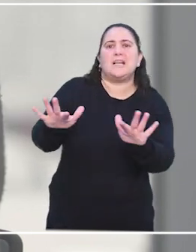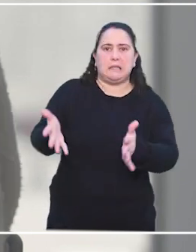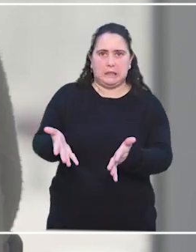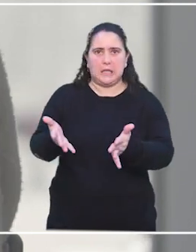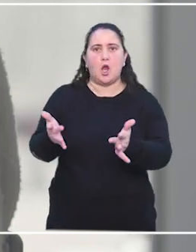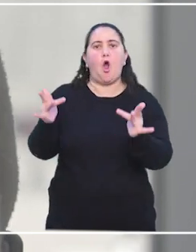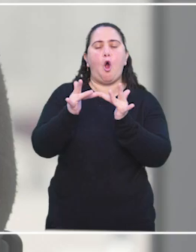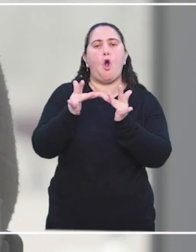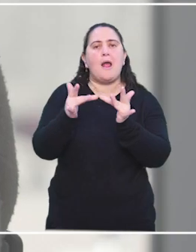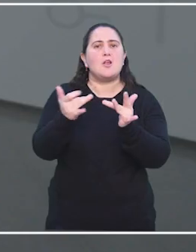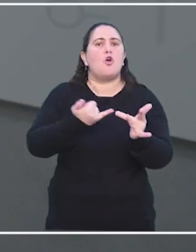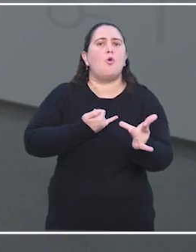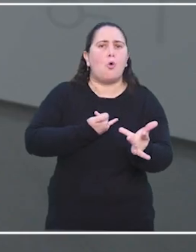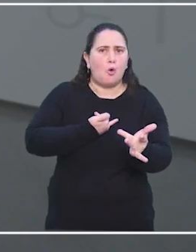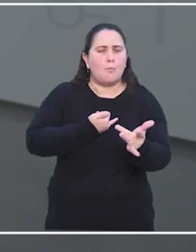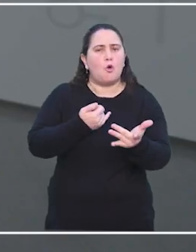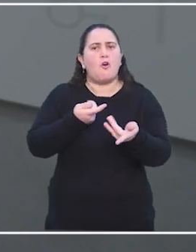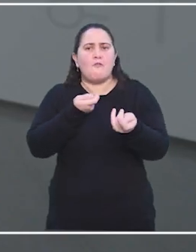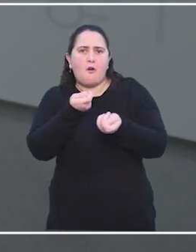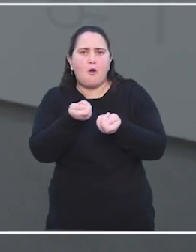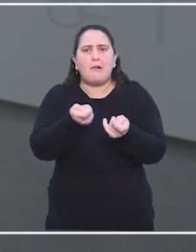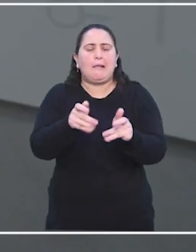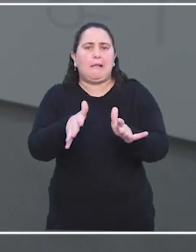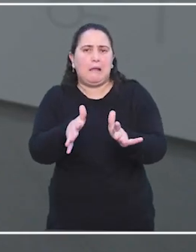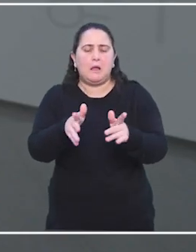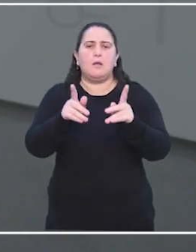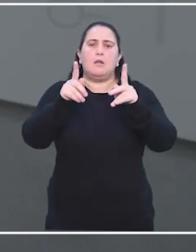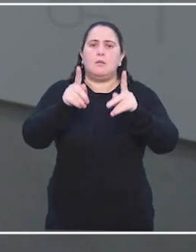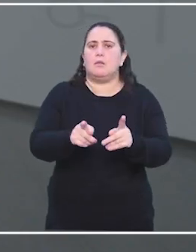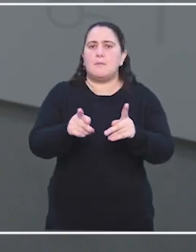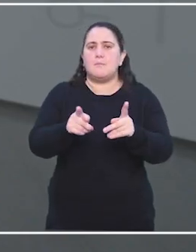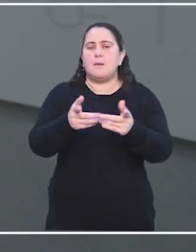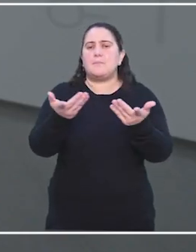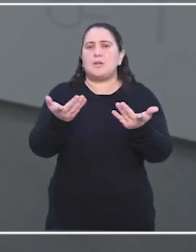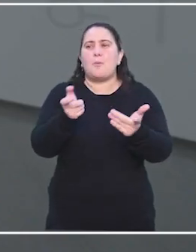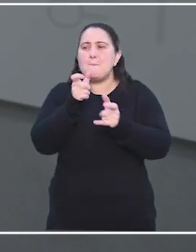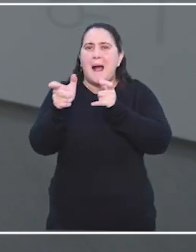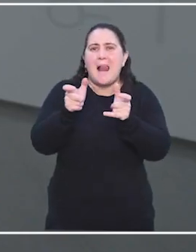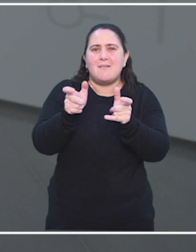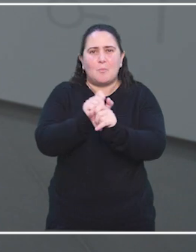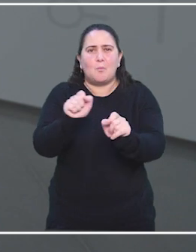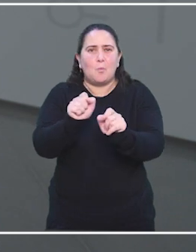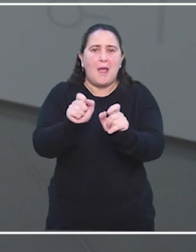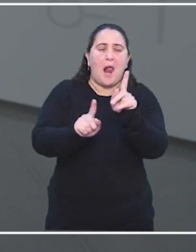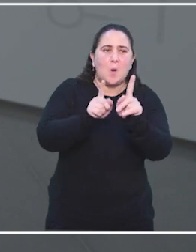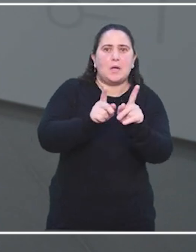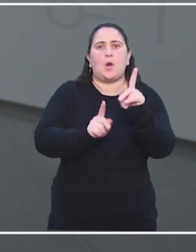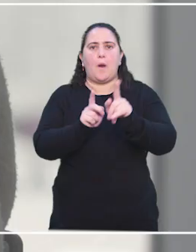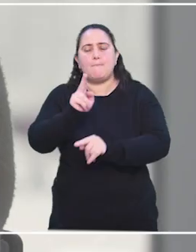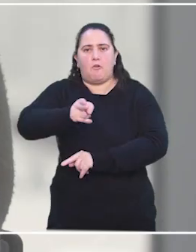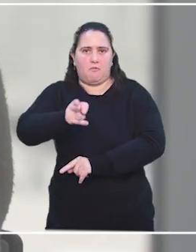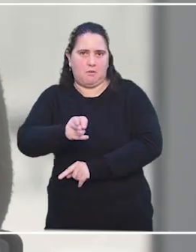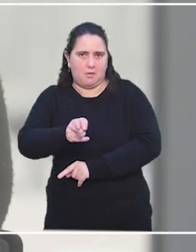tipos de interacciones vamos a moderar y qué tipo de palabras se puede y no se puede usar,